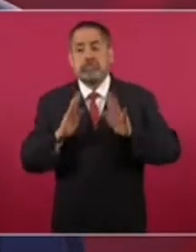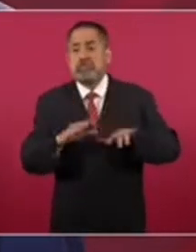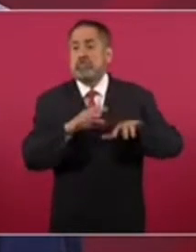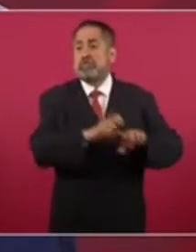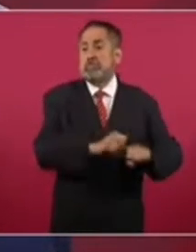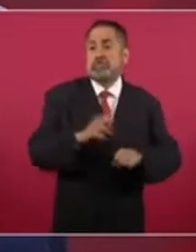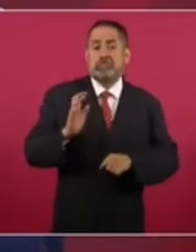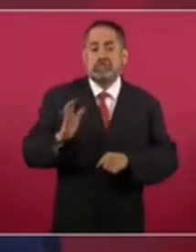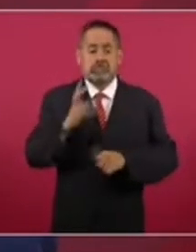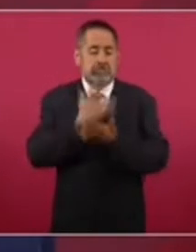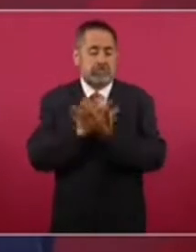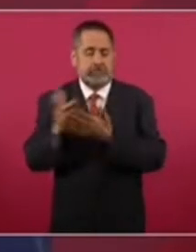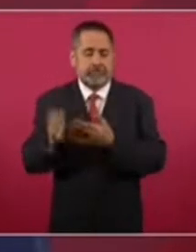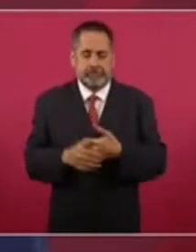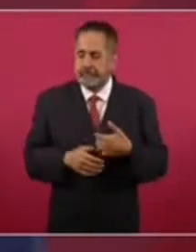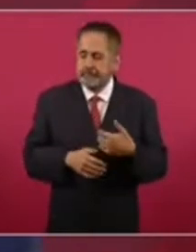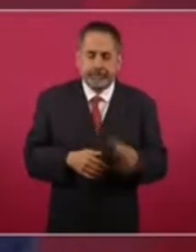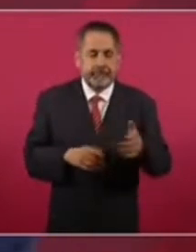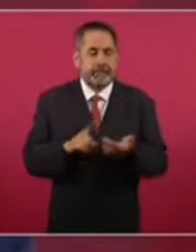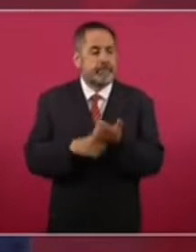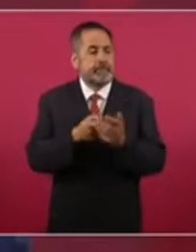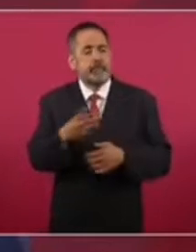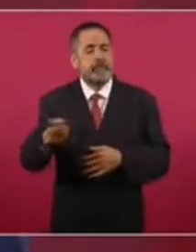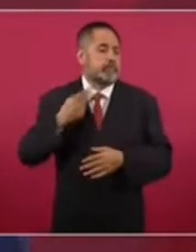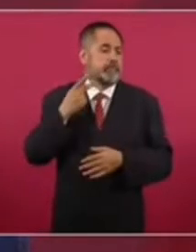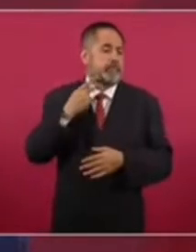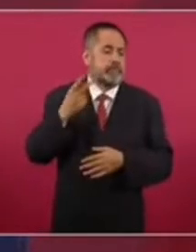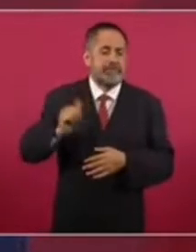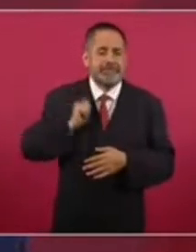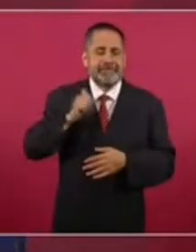Y eso lo aprovechaban los políticos corruptos